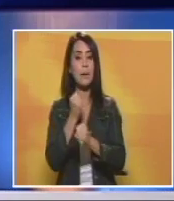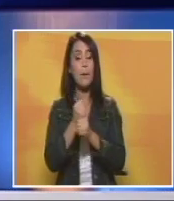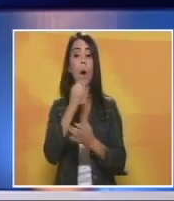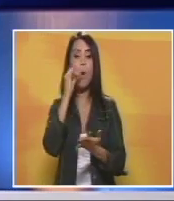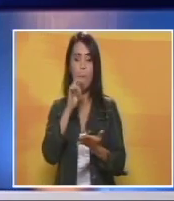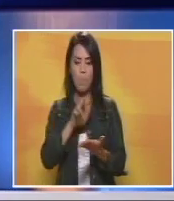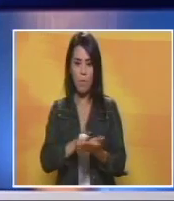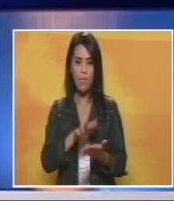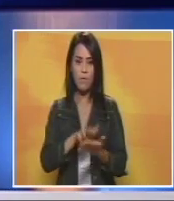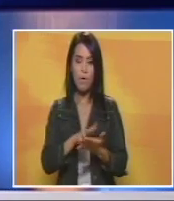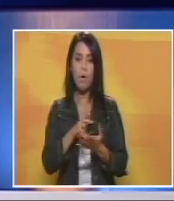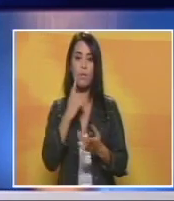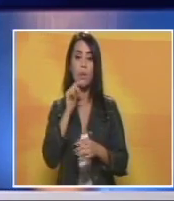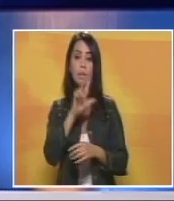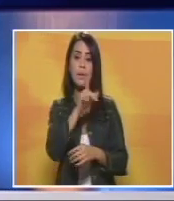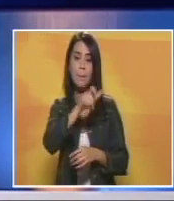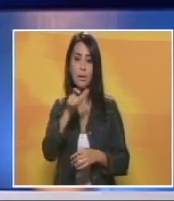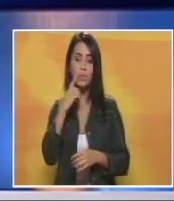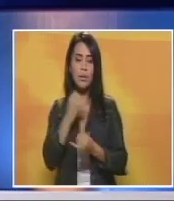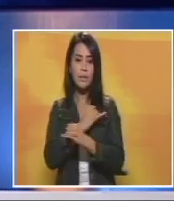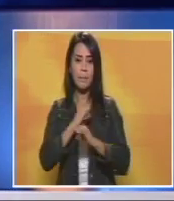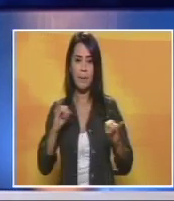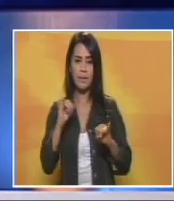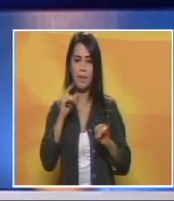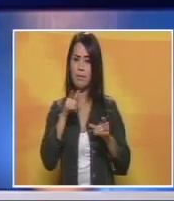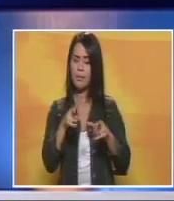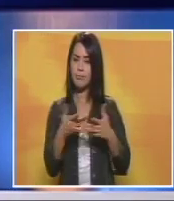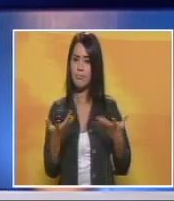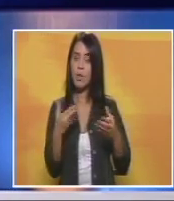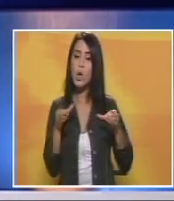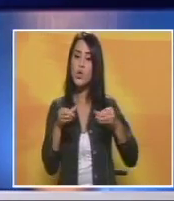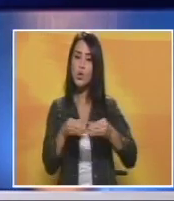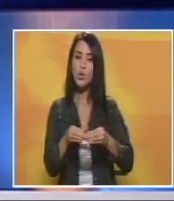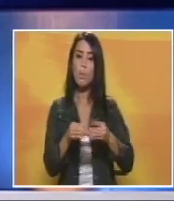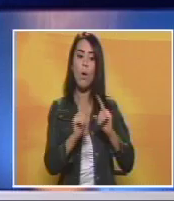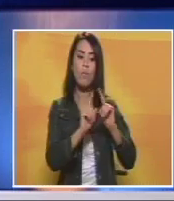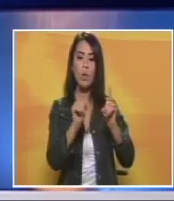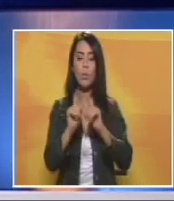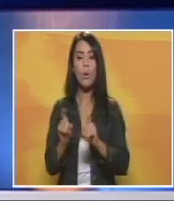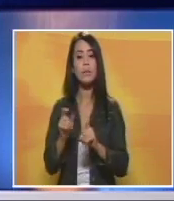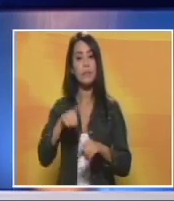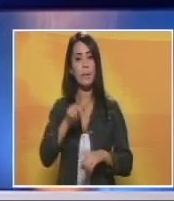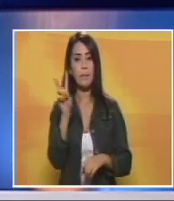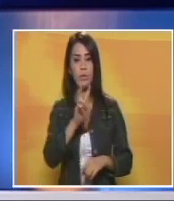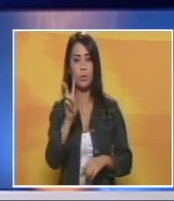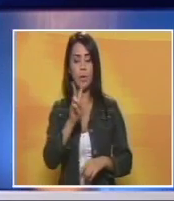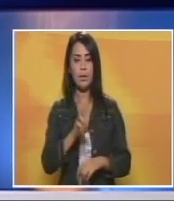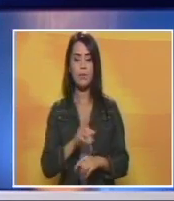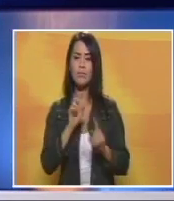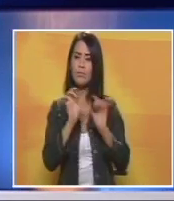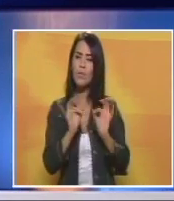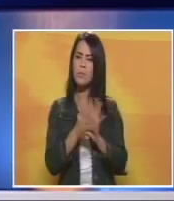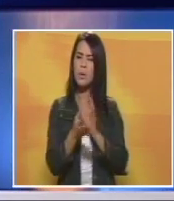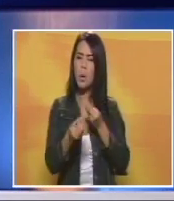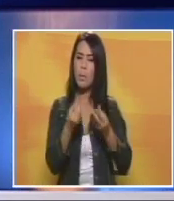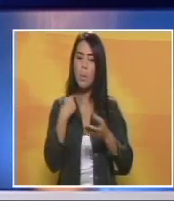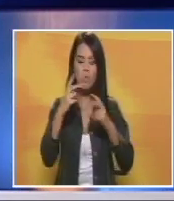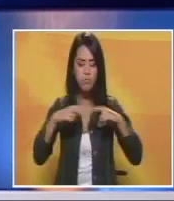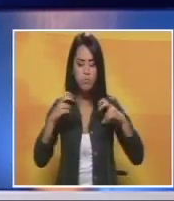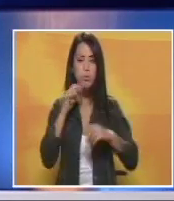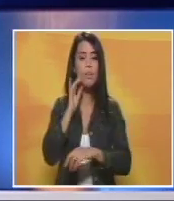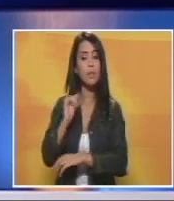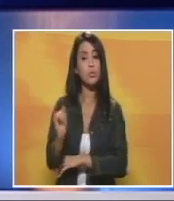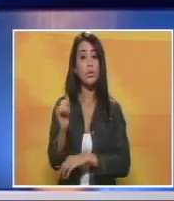la designación de los 3 miembros independientes que conformarán la Comisión de Encuesta para Venezuela, mecanismo que investiga las denuncias contra el